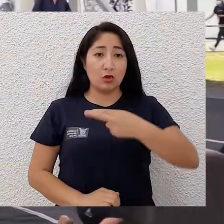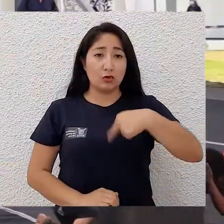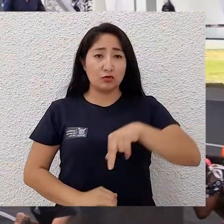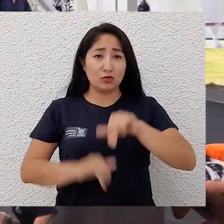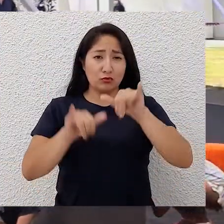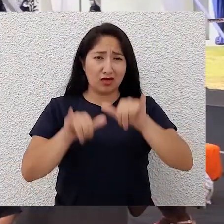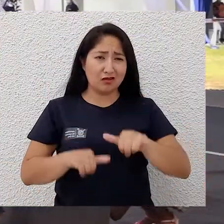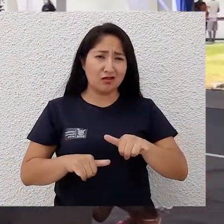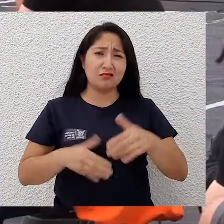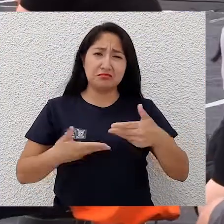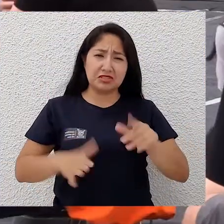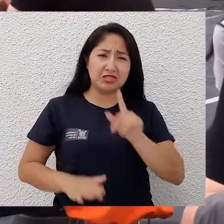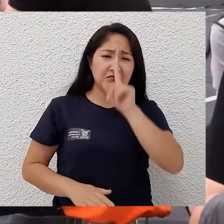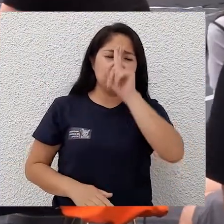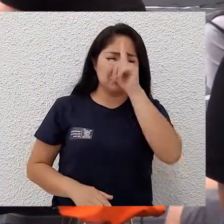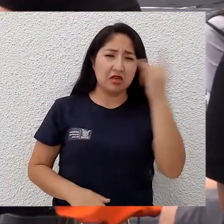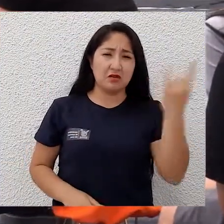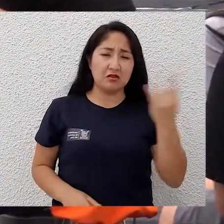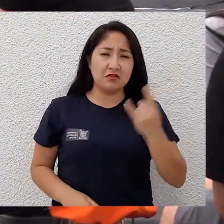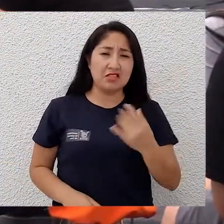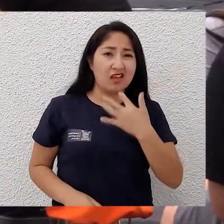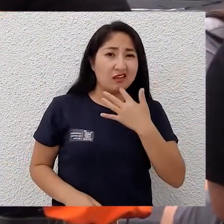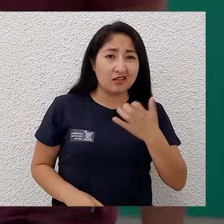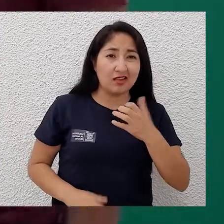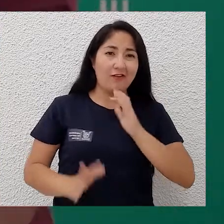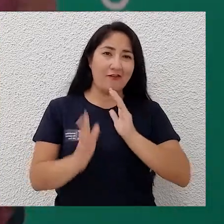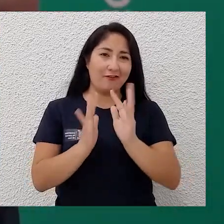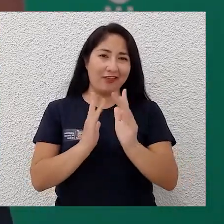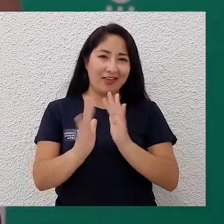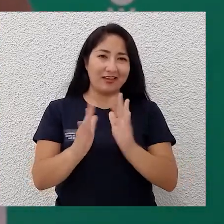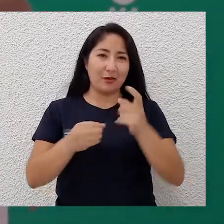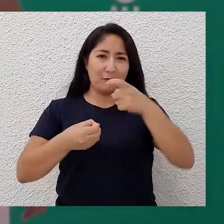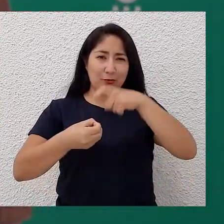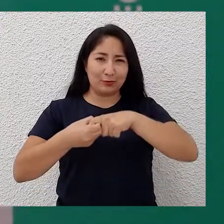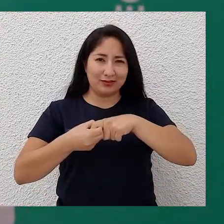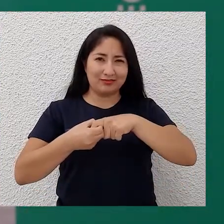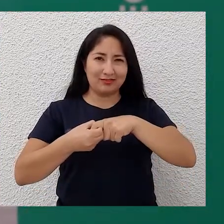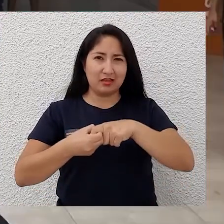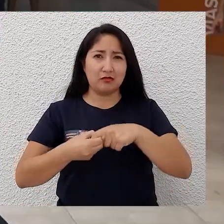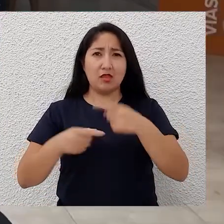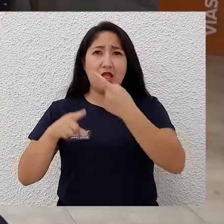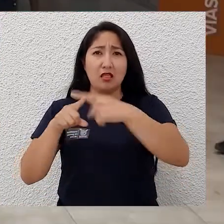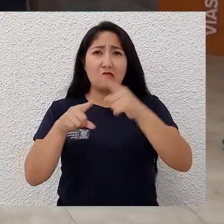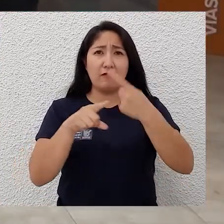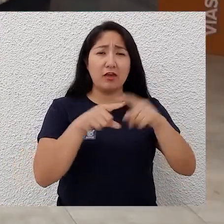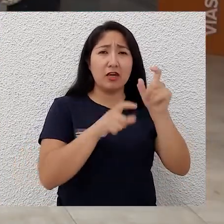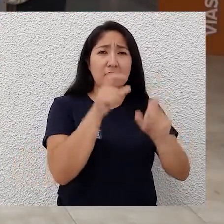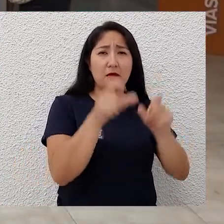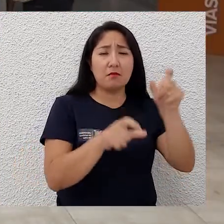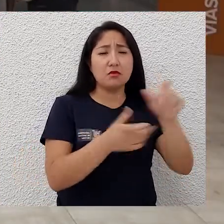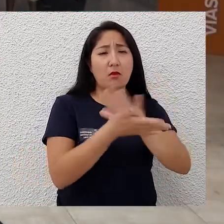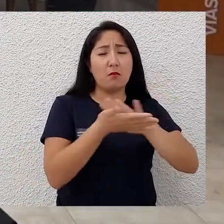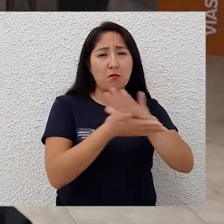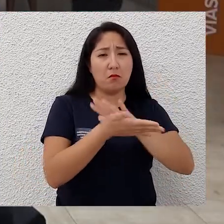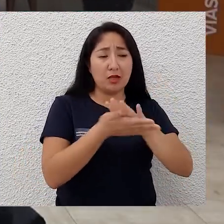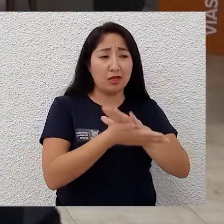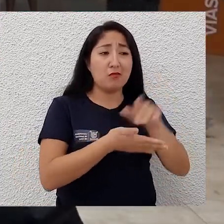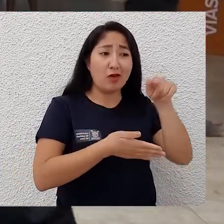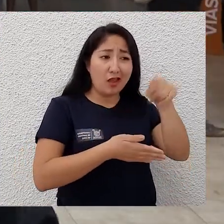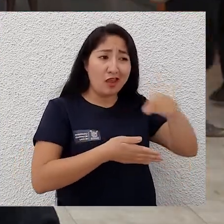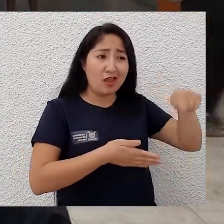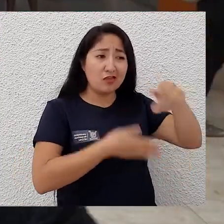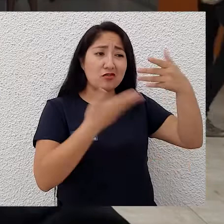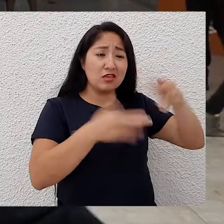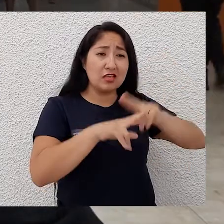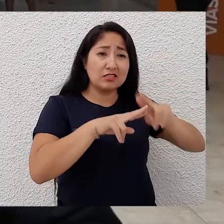estamos en algo que es tradicional ya en la universidad, digamos, que es la feria del postulante, donde los distintos actores, que son en este caso los que han dado